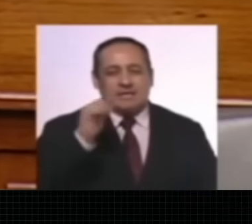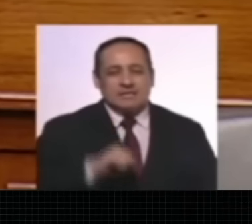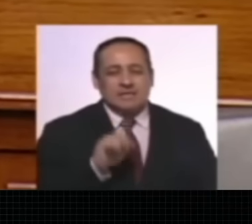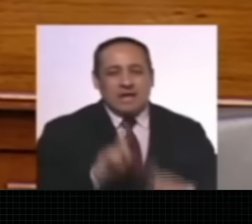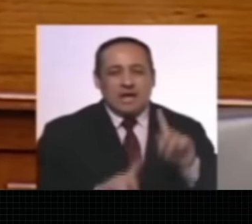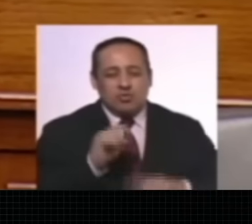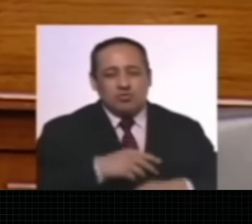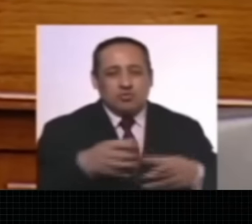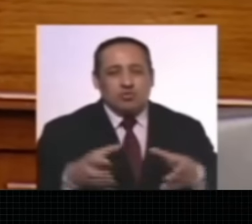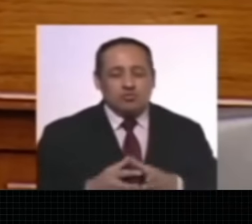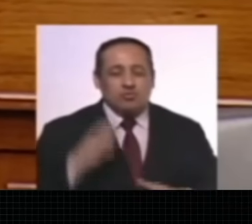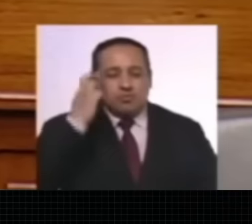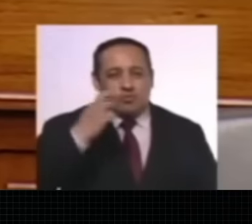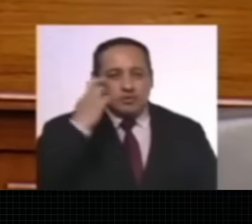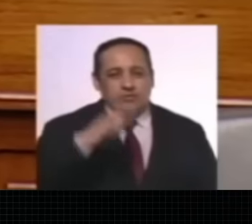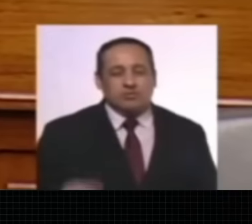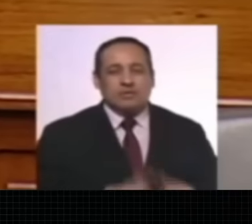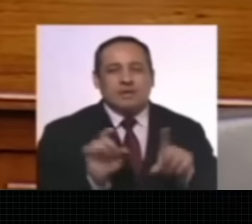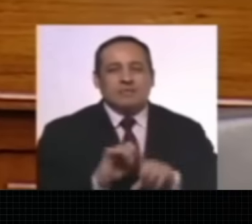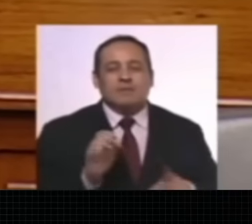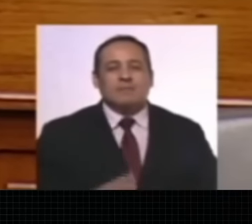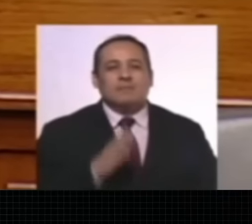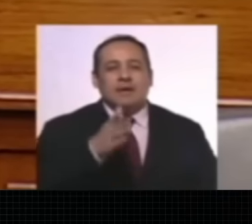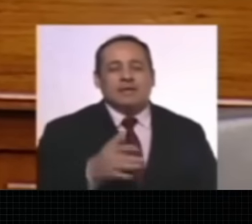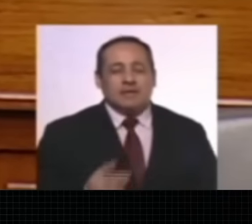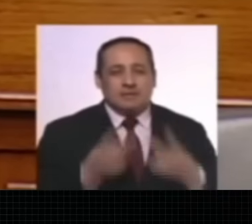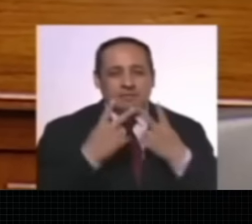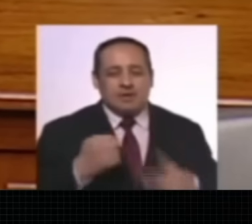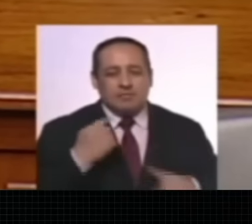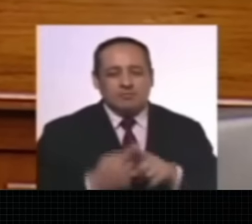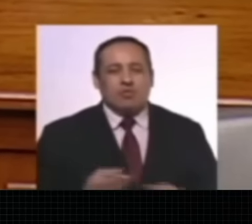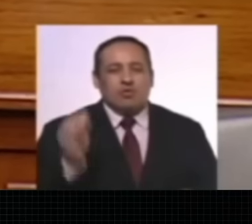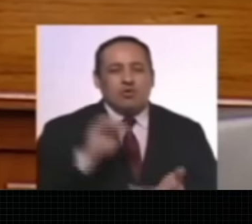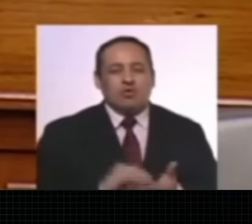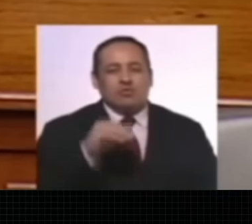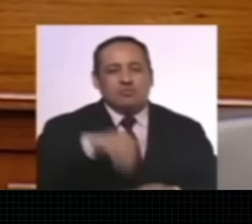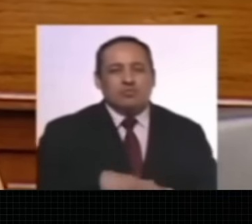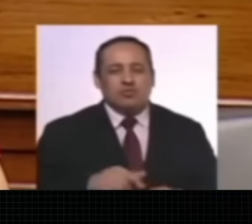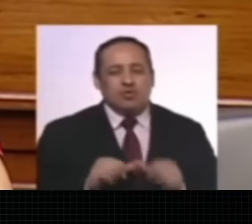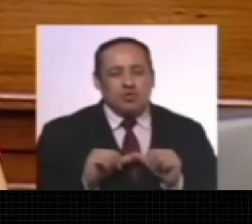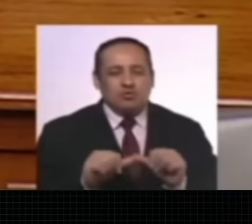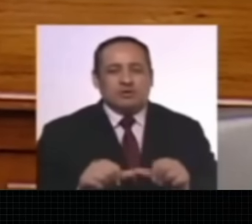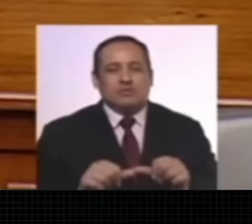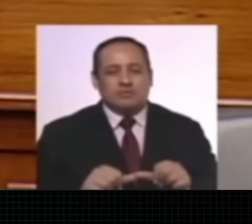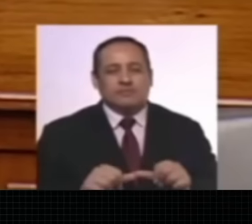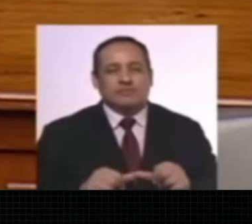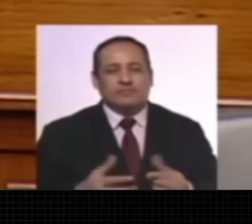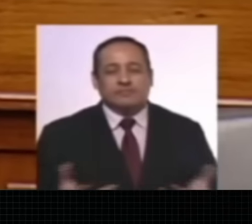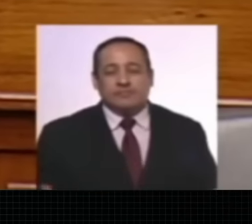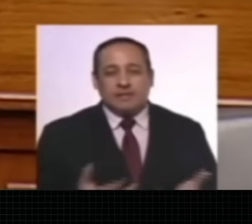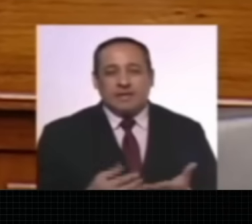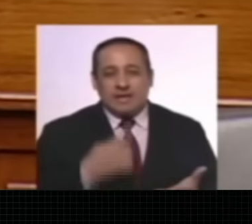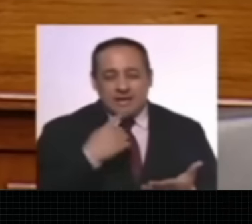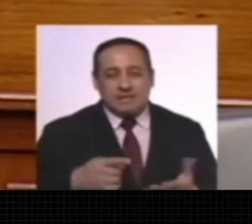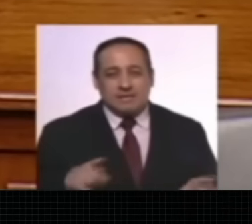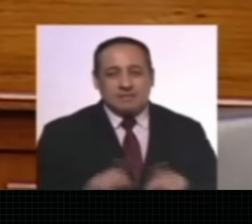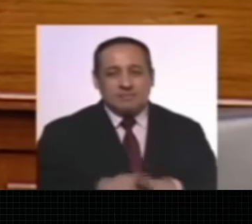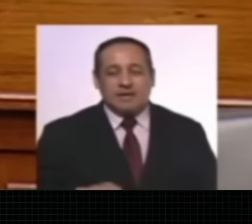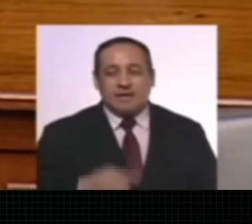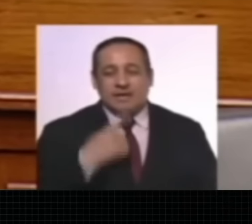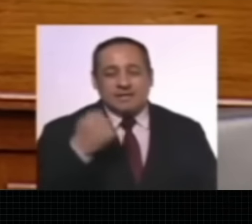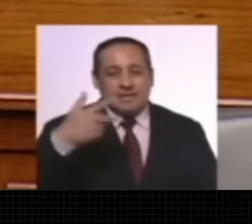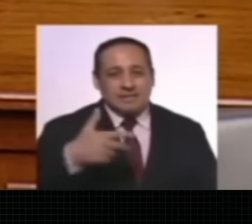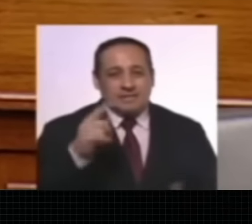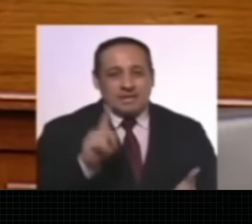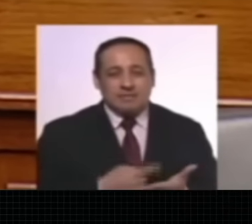cúpulas partidarias vayan por una reelección indefinida esta sería la